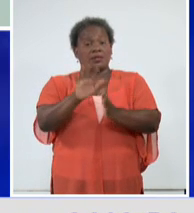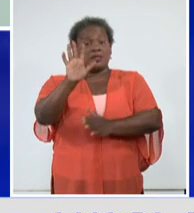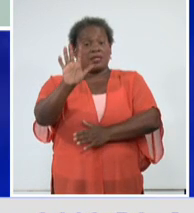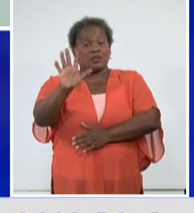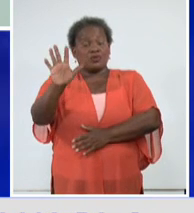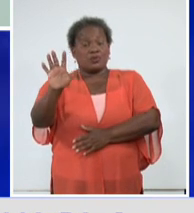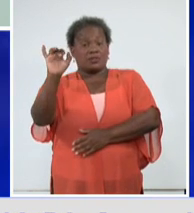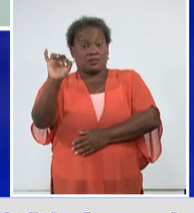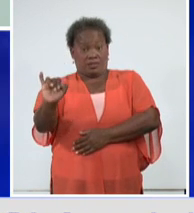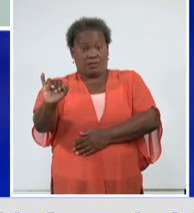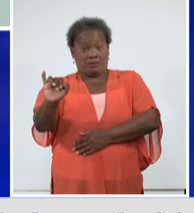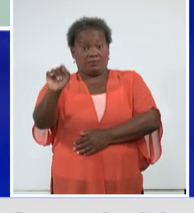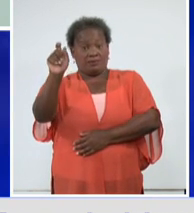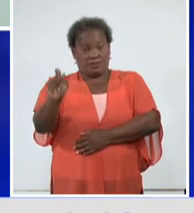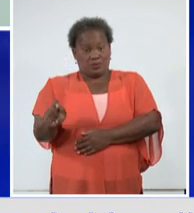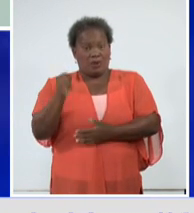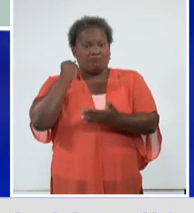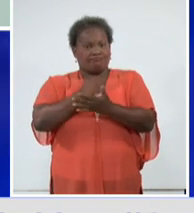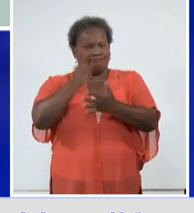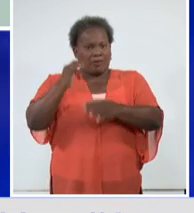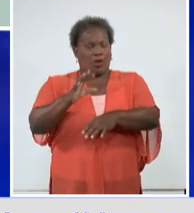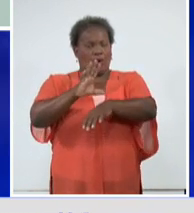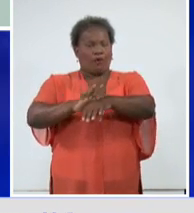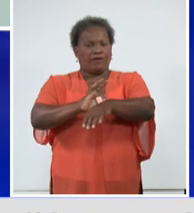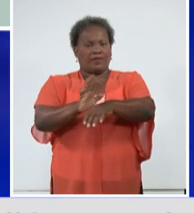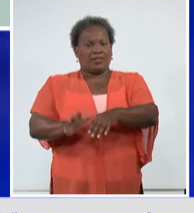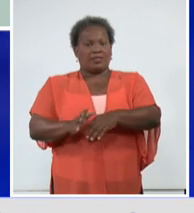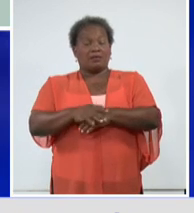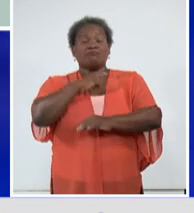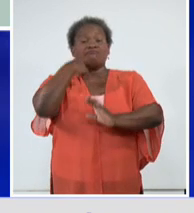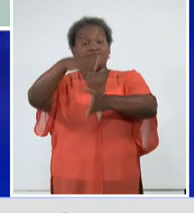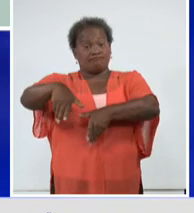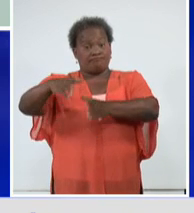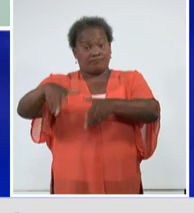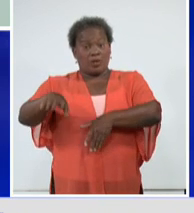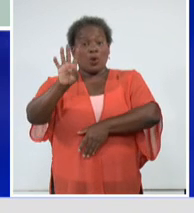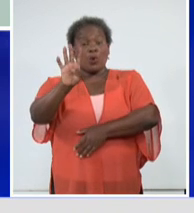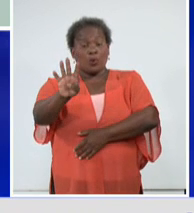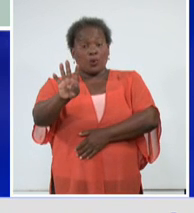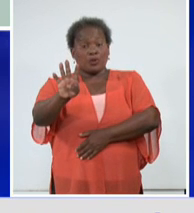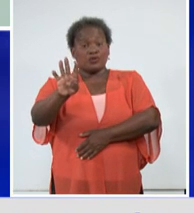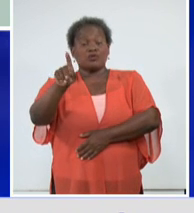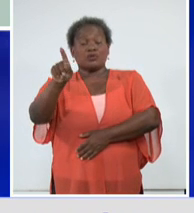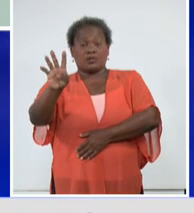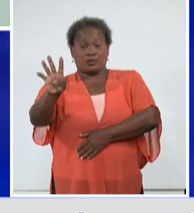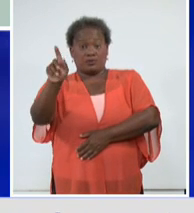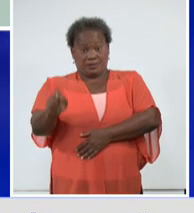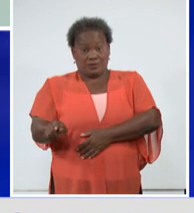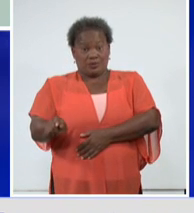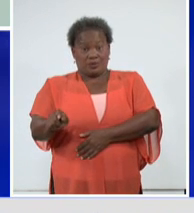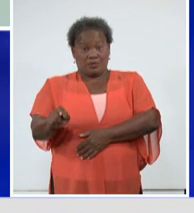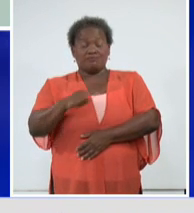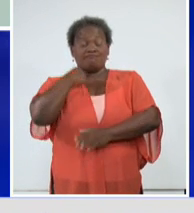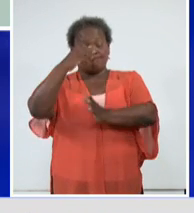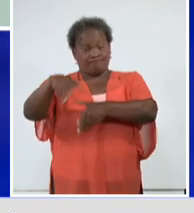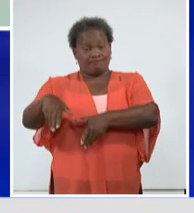45.556 casos con COVID-19 y han fallecido 414 personas con la